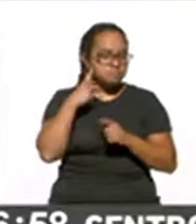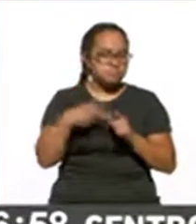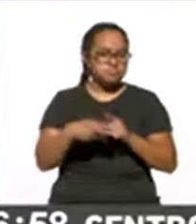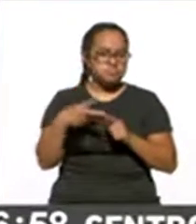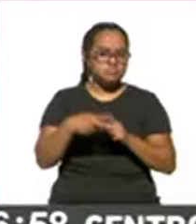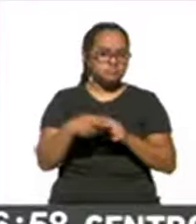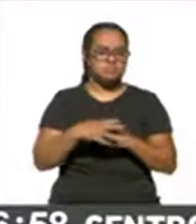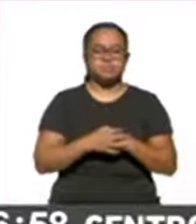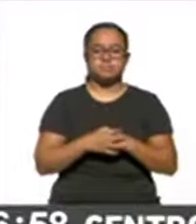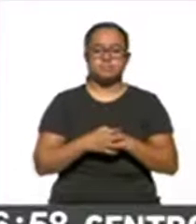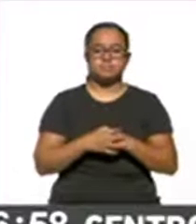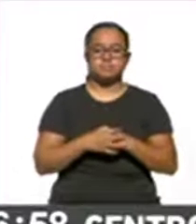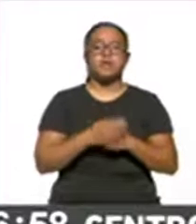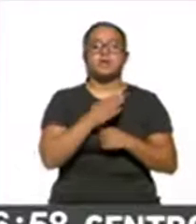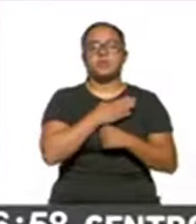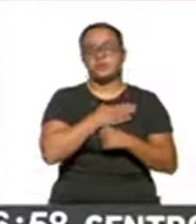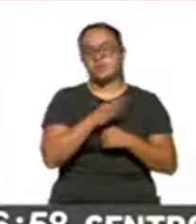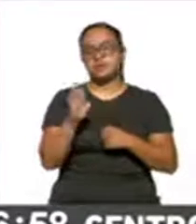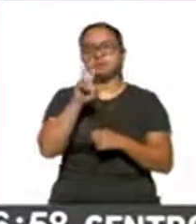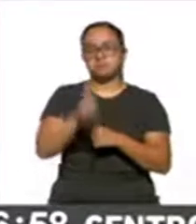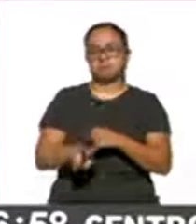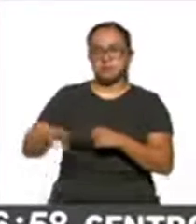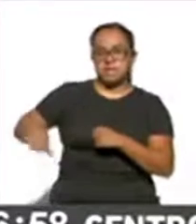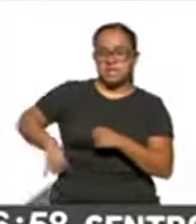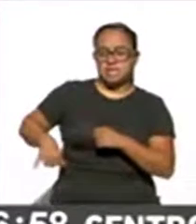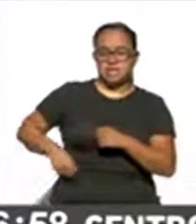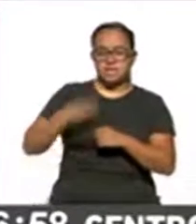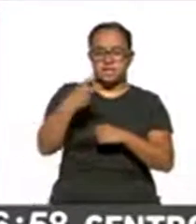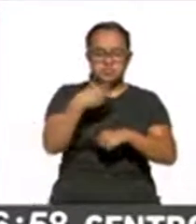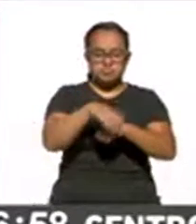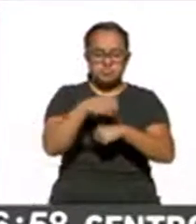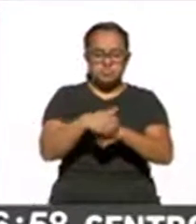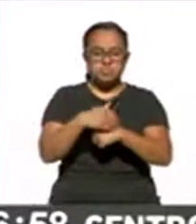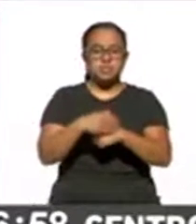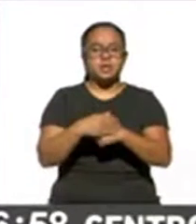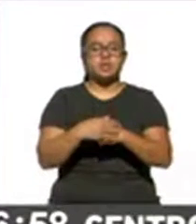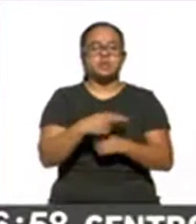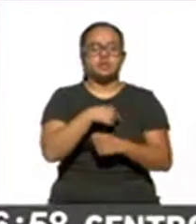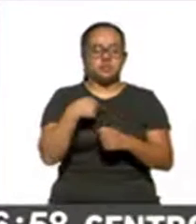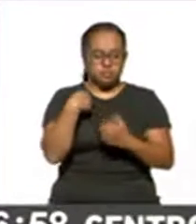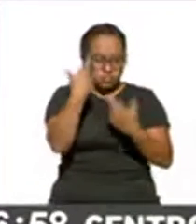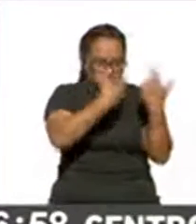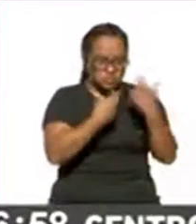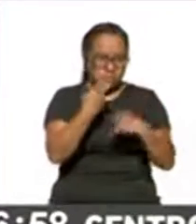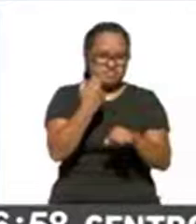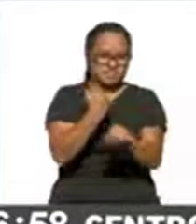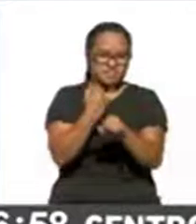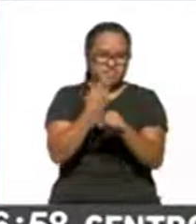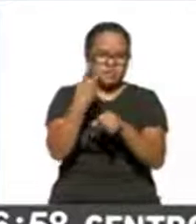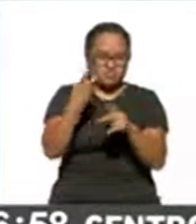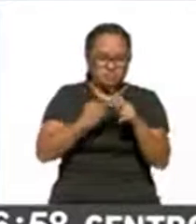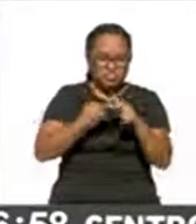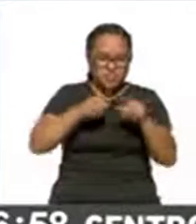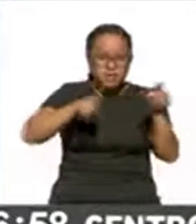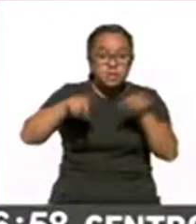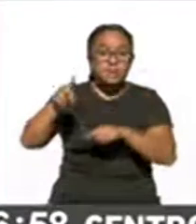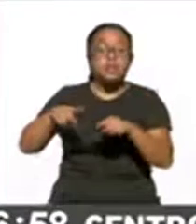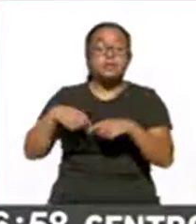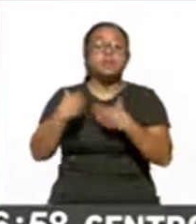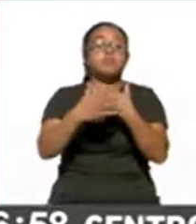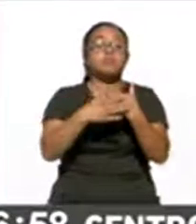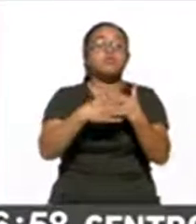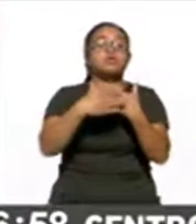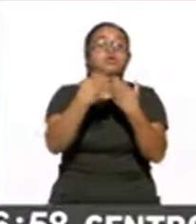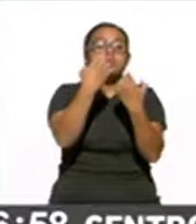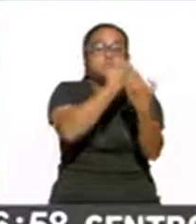pues esta naturaleza. Bueno, pues interesantes los números, Paco, los revisamos en Parametría y habría que ver el siguiente